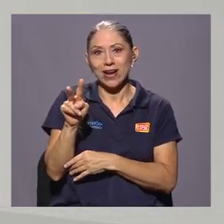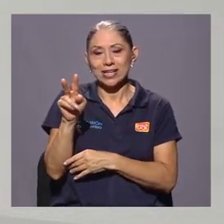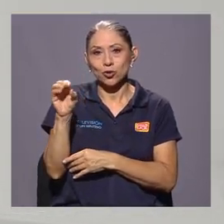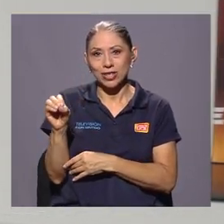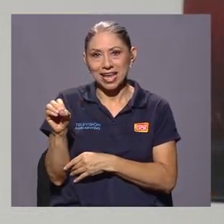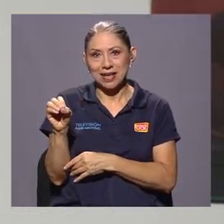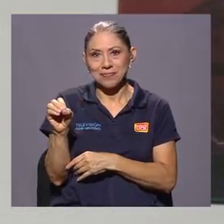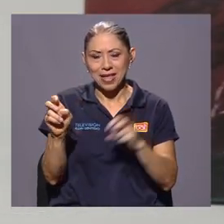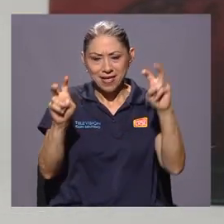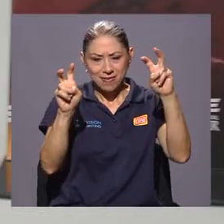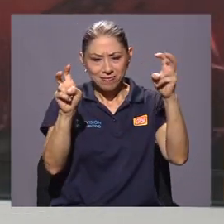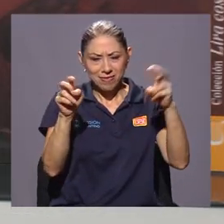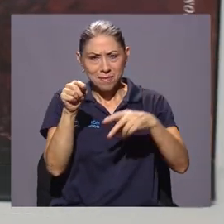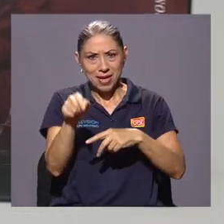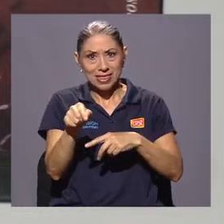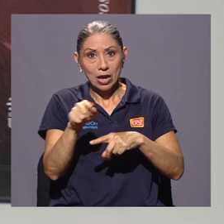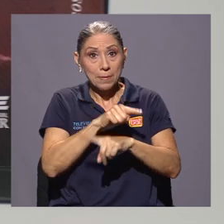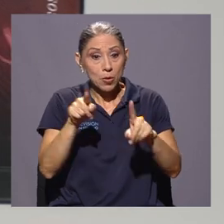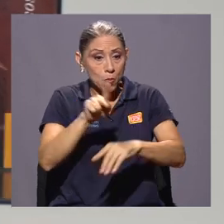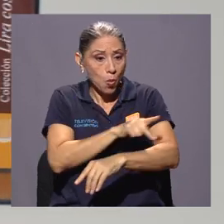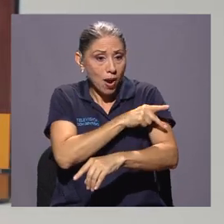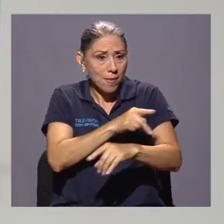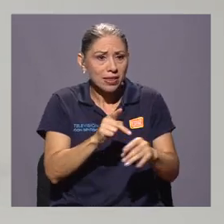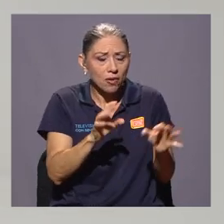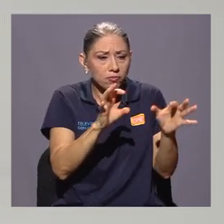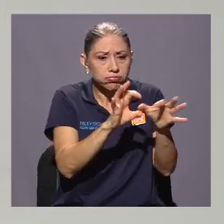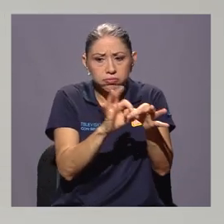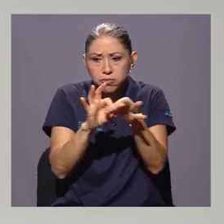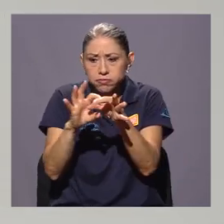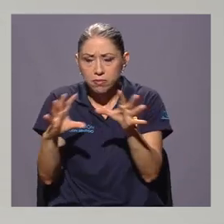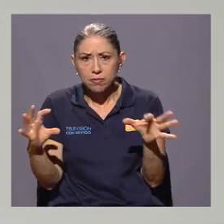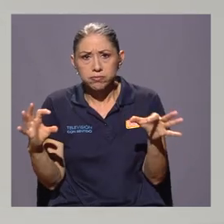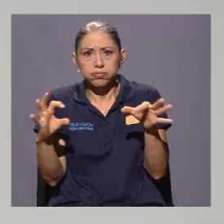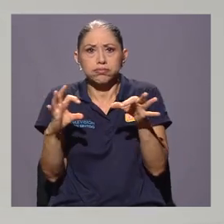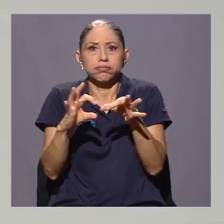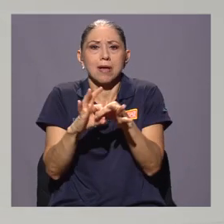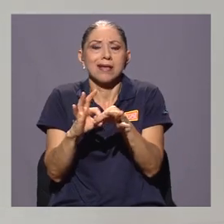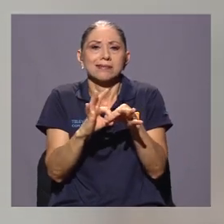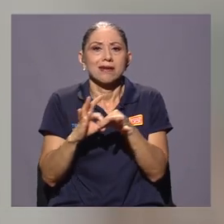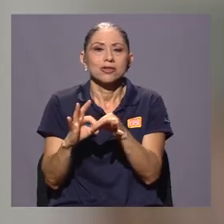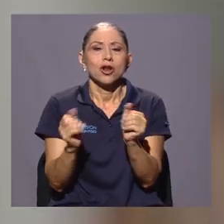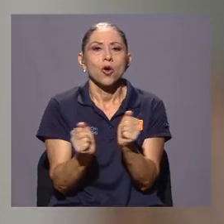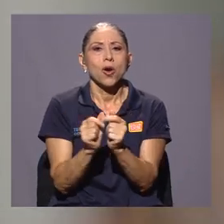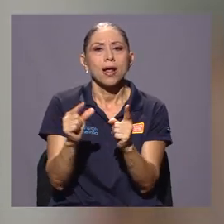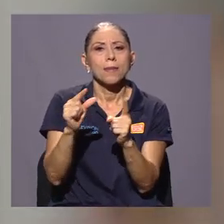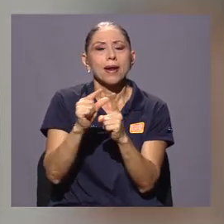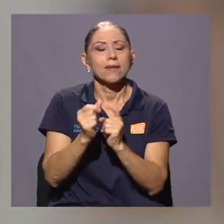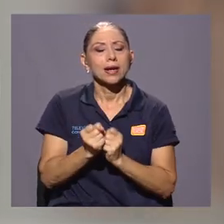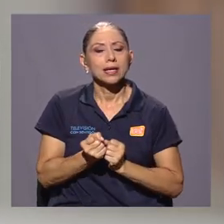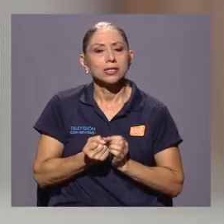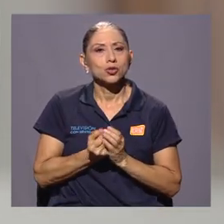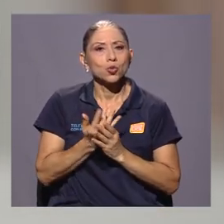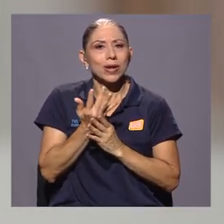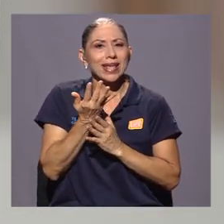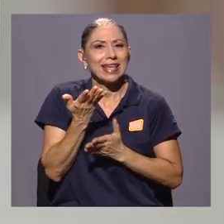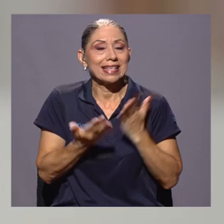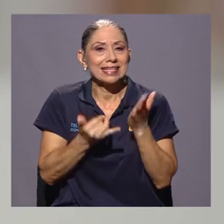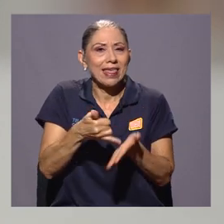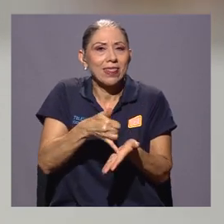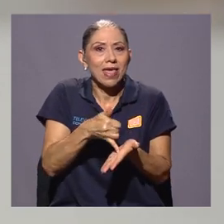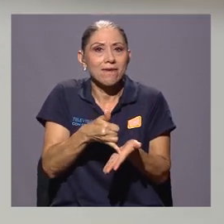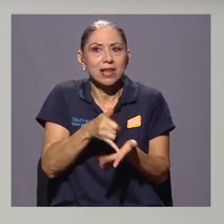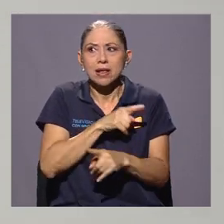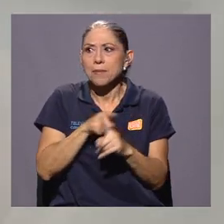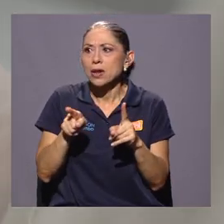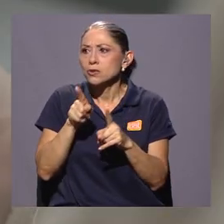que temática, la simbiosis de este poemario se relaciona con la palabra que surge, quizá débil, pero termina